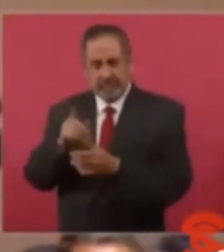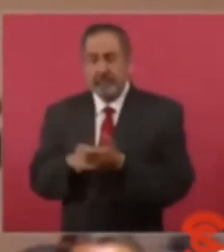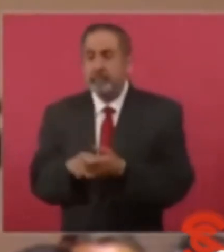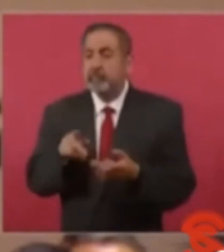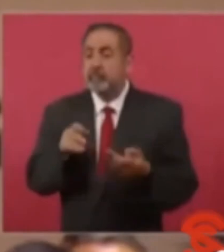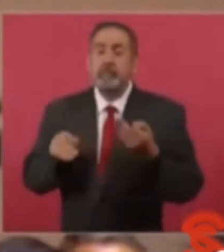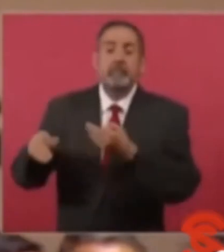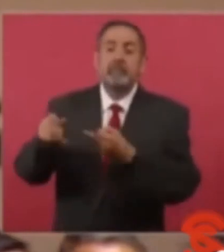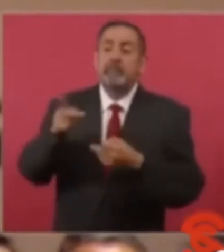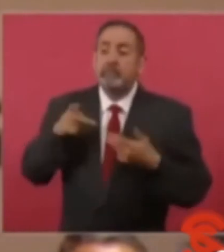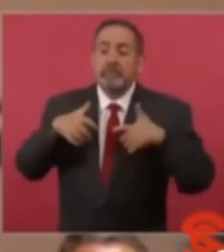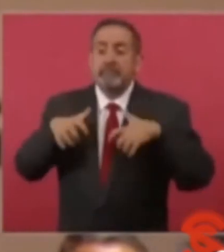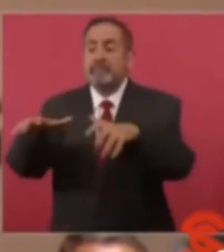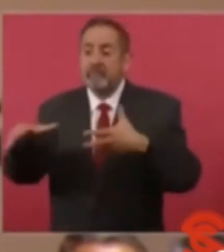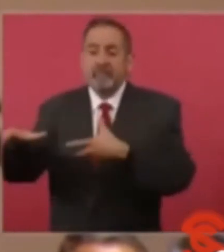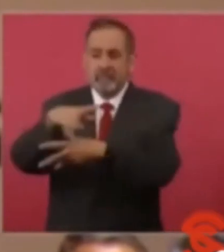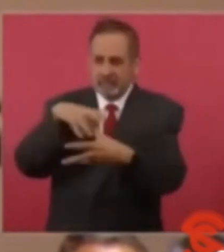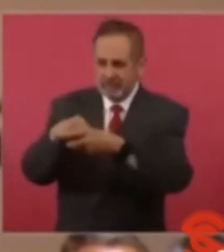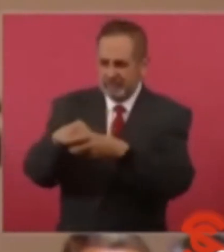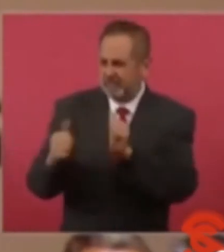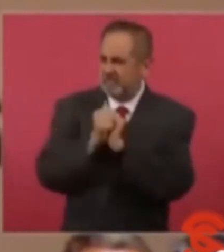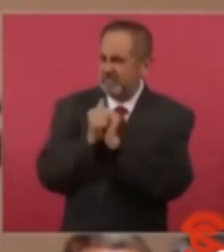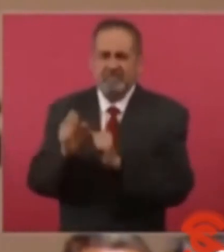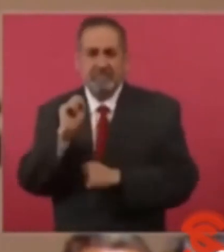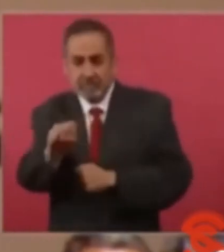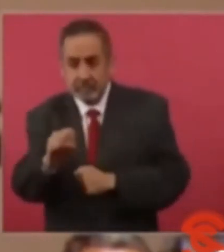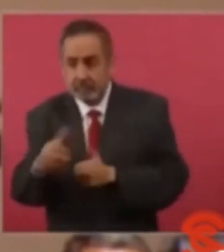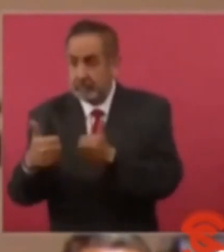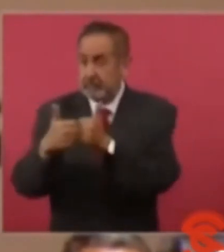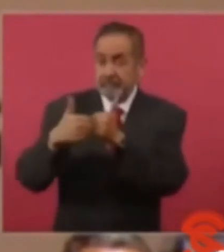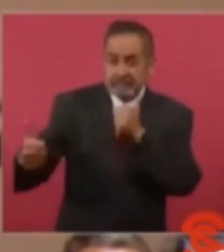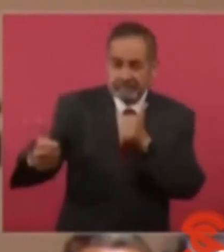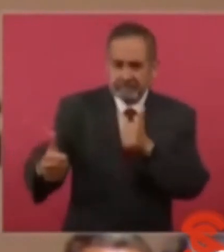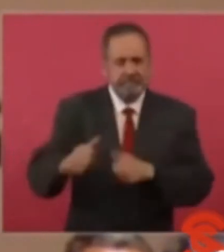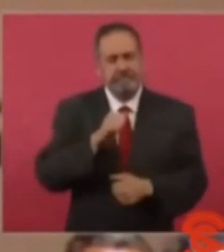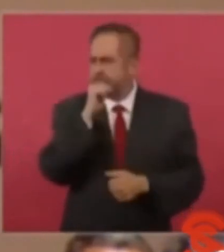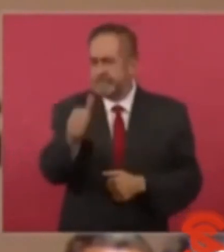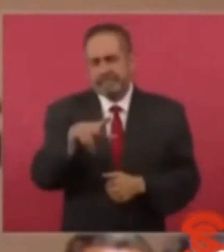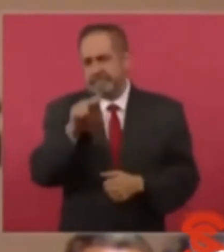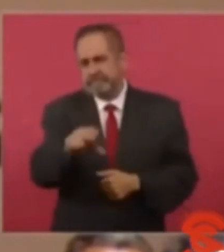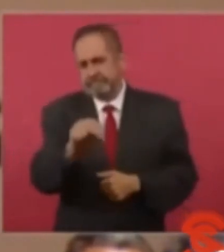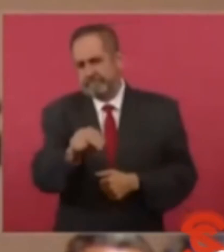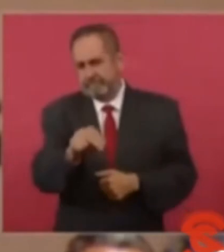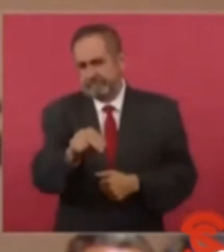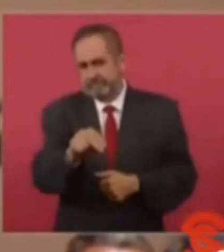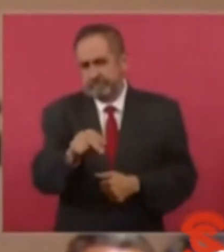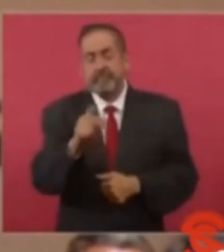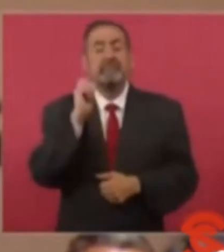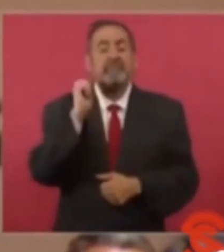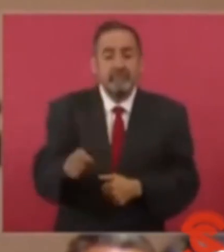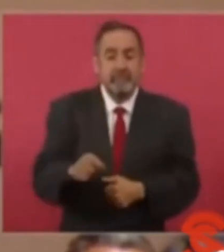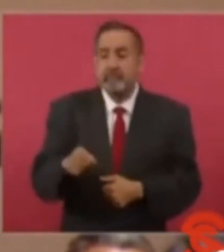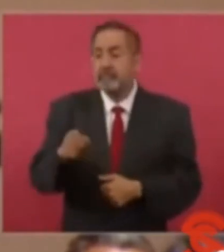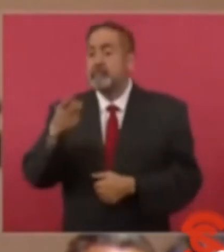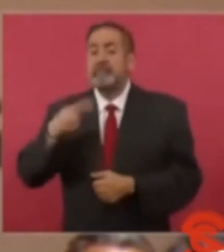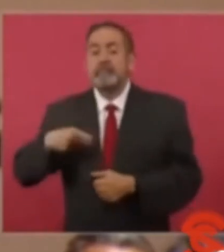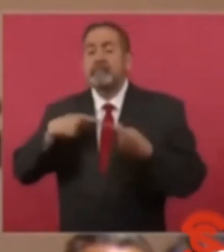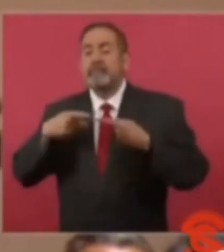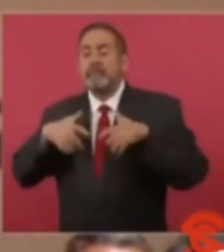pueblo todo, sin el pueblo nada. Y solo el